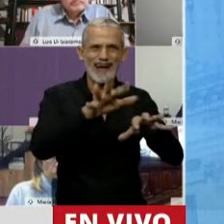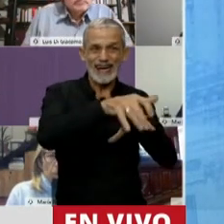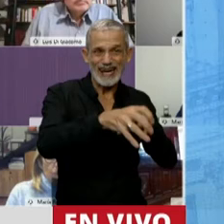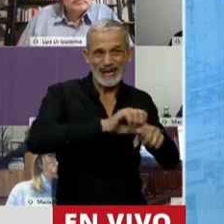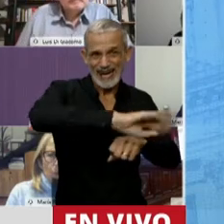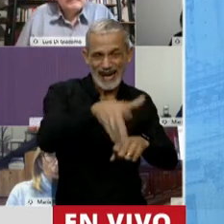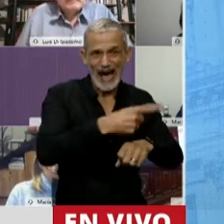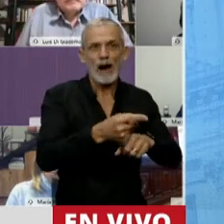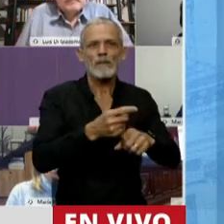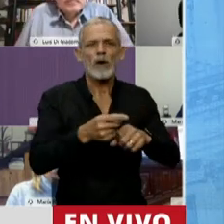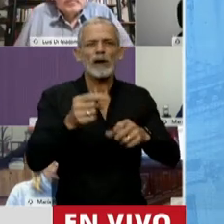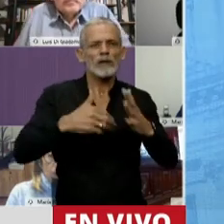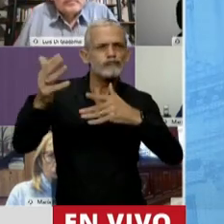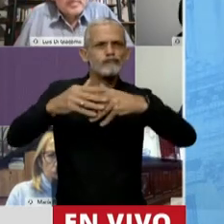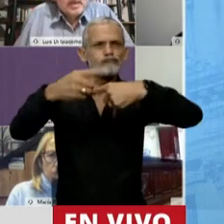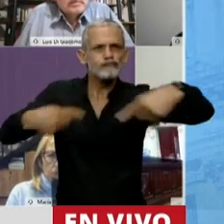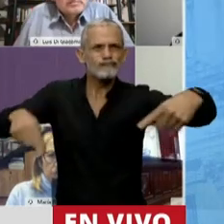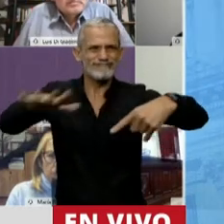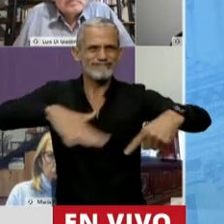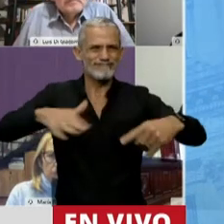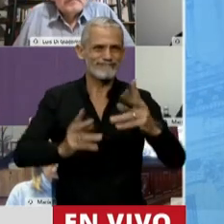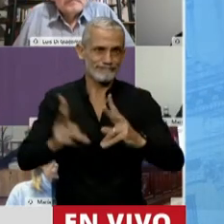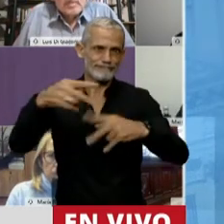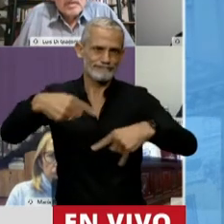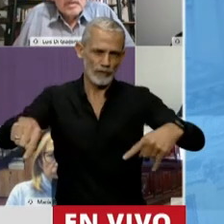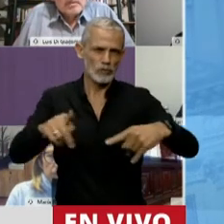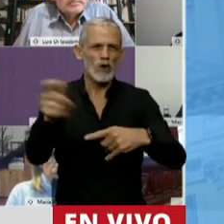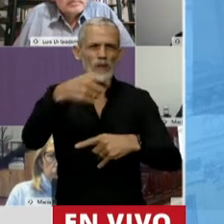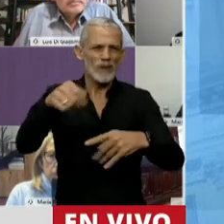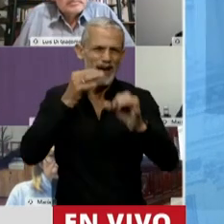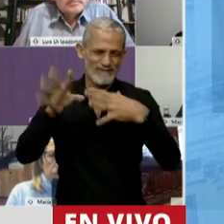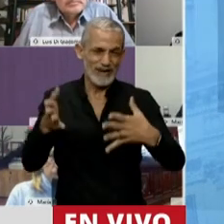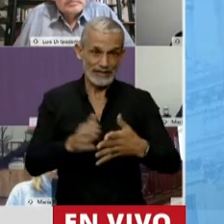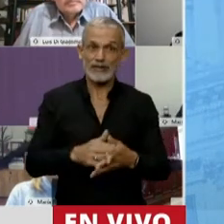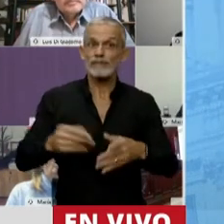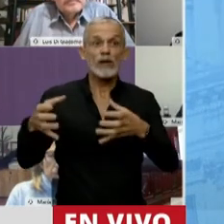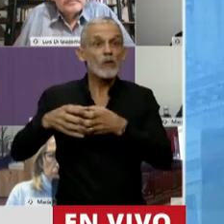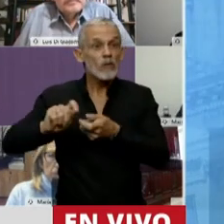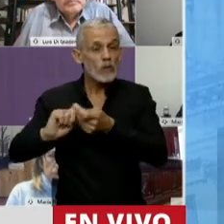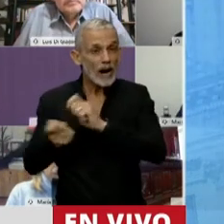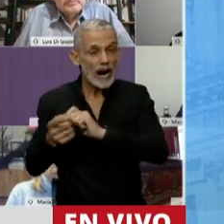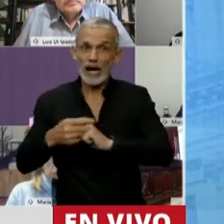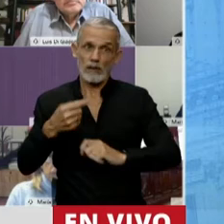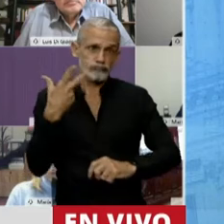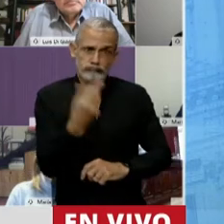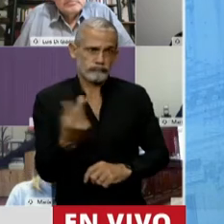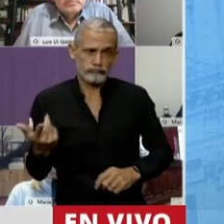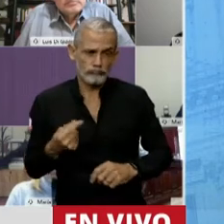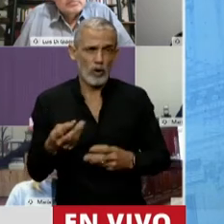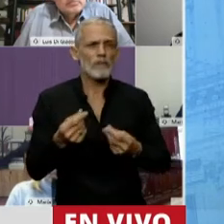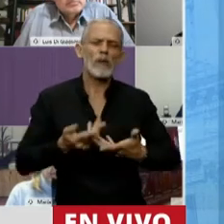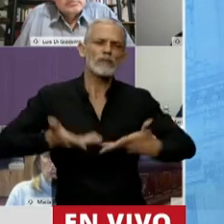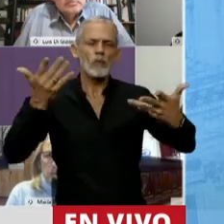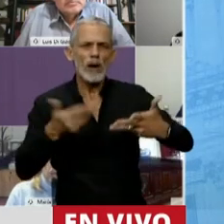Argentina. El interbloque de Cambiemos se opone a esta ley y plantea como alternativa aumentar el presupuesto para el manejo